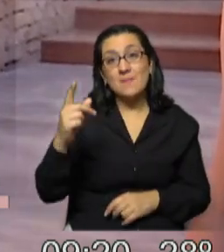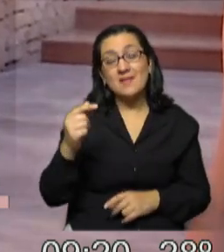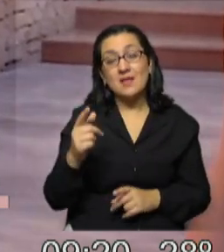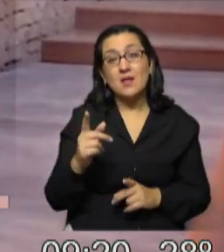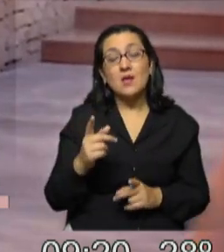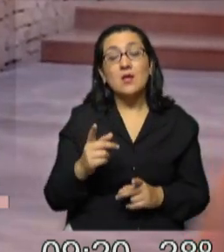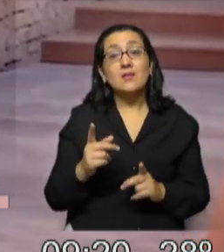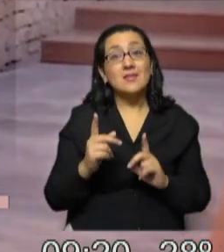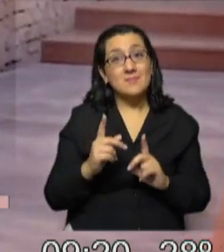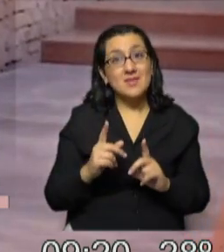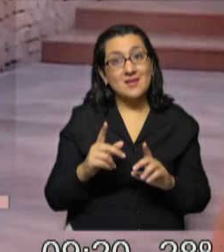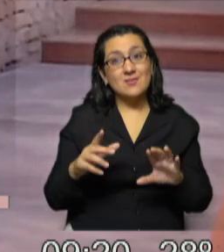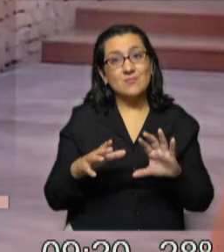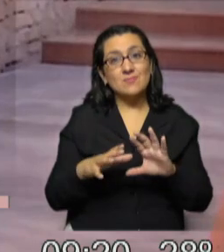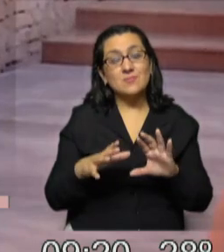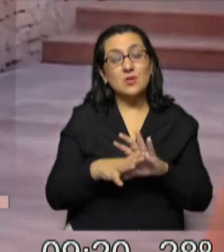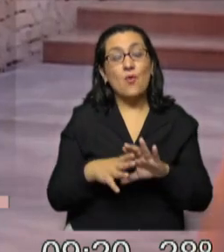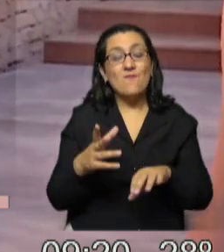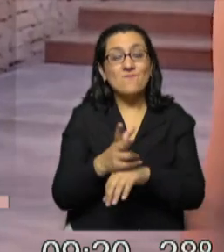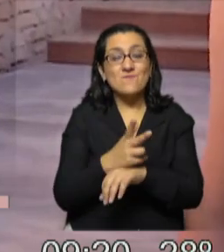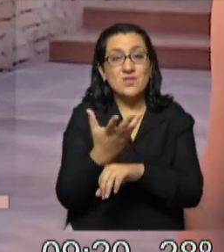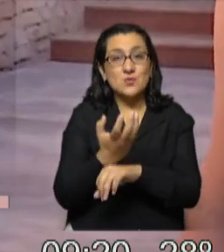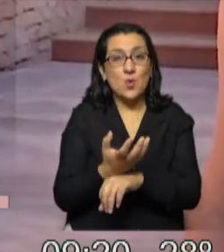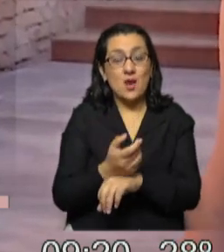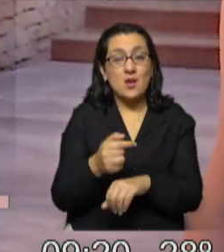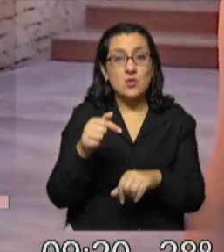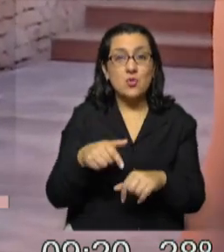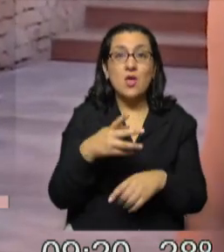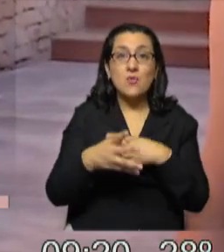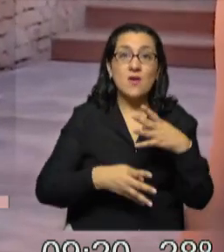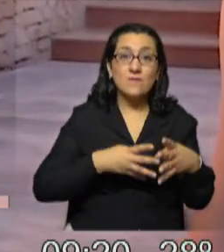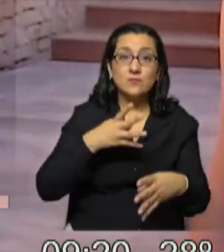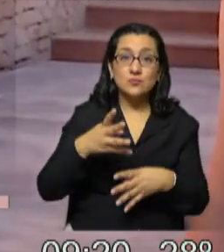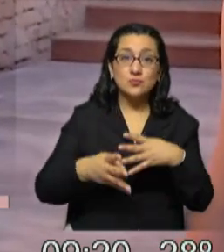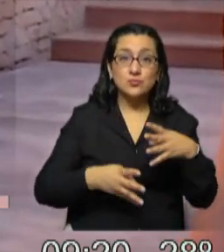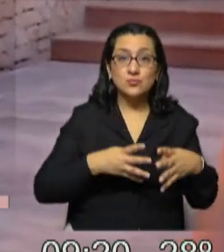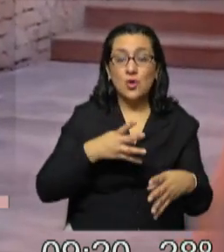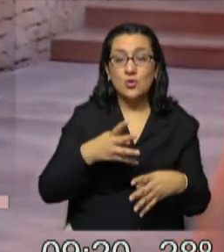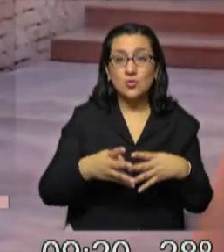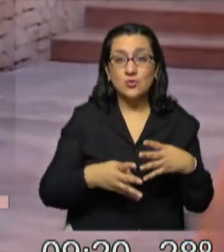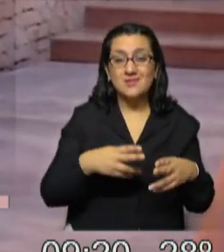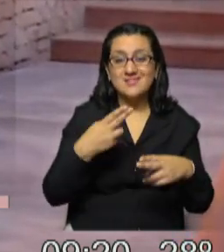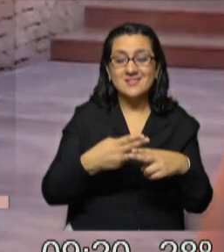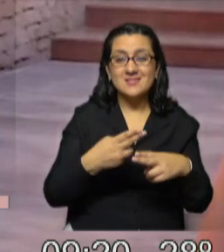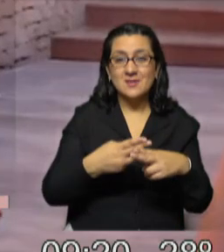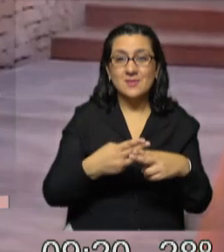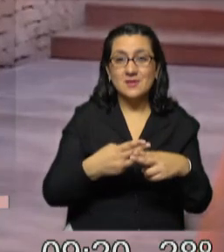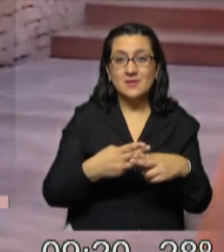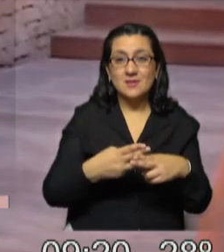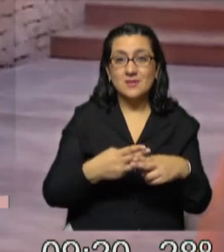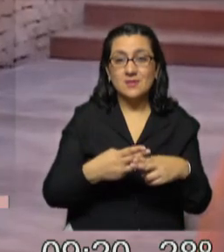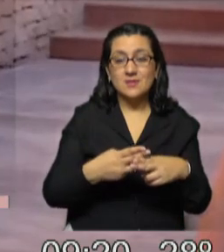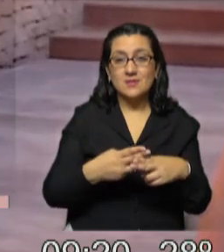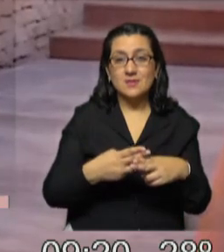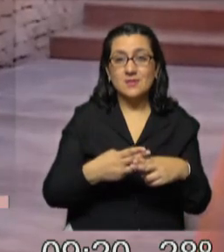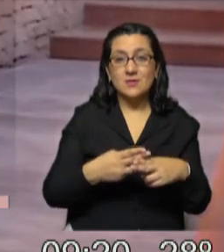la realización audiovisual. Y aquí hoy va a haber una función que se llama, de la película que se